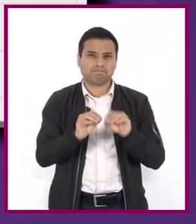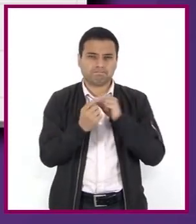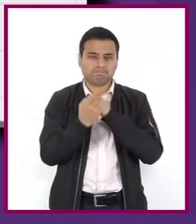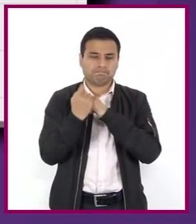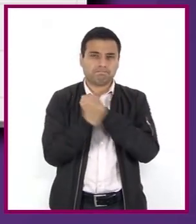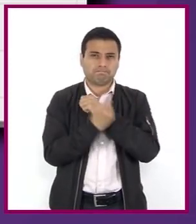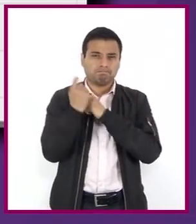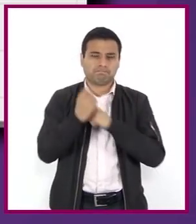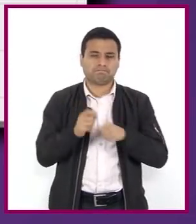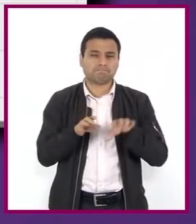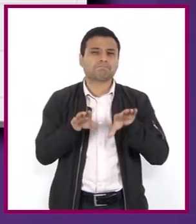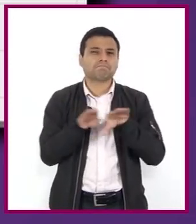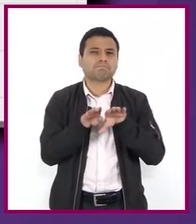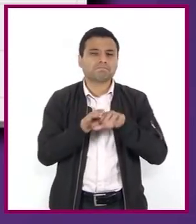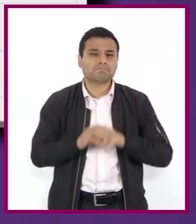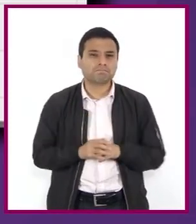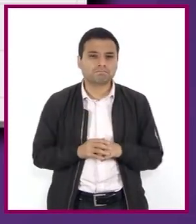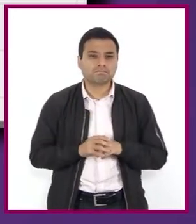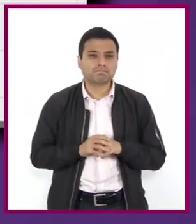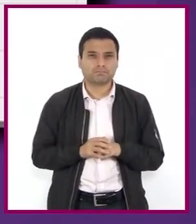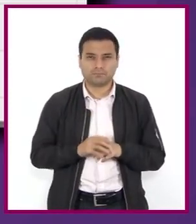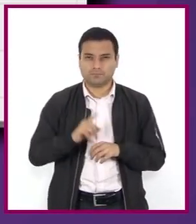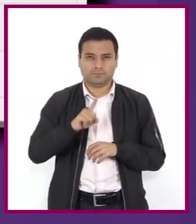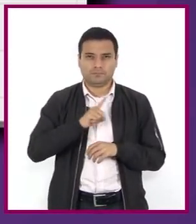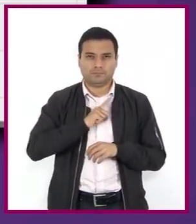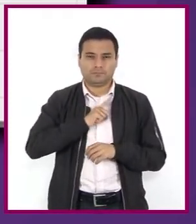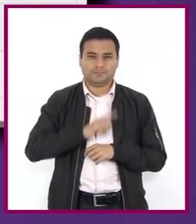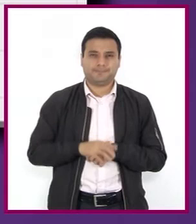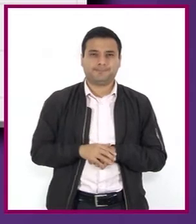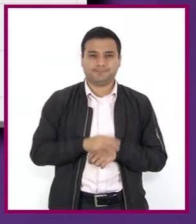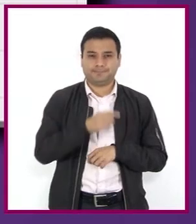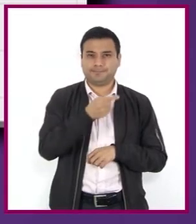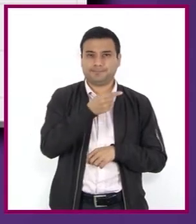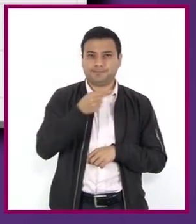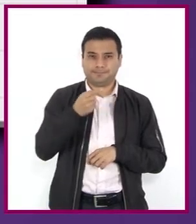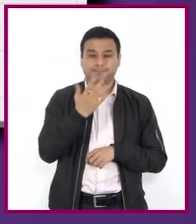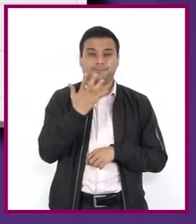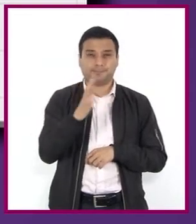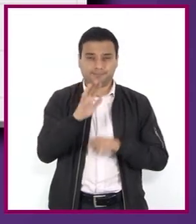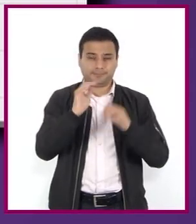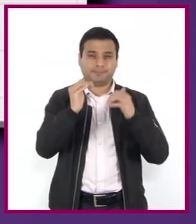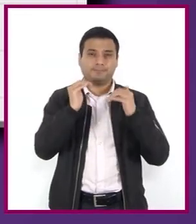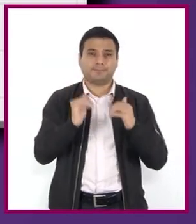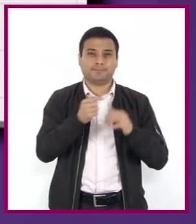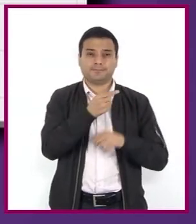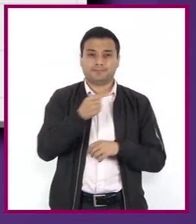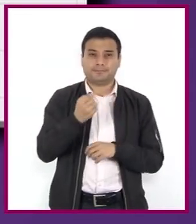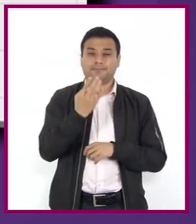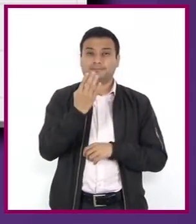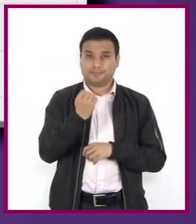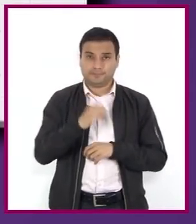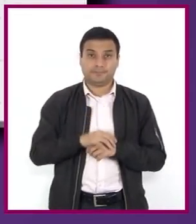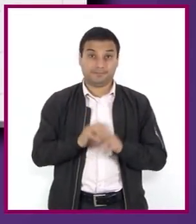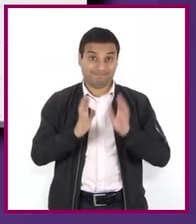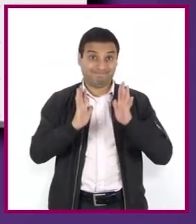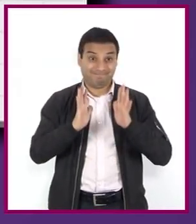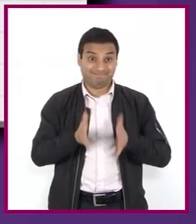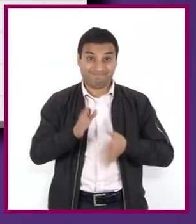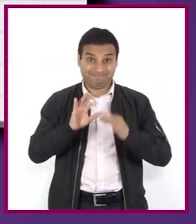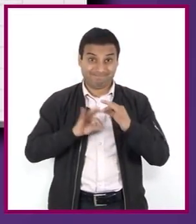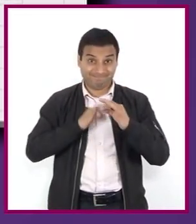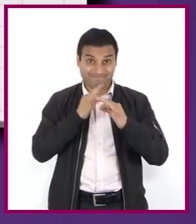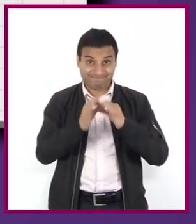automática. Únicamente se registran los 2 primeros valores. En la celda A2 escribimos el número